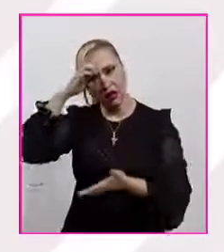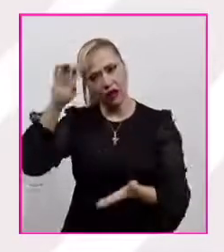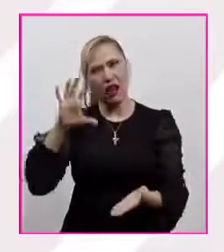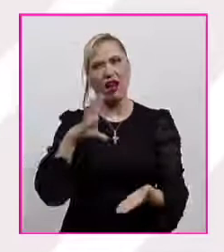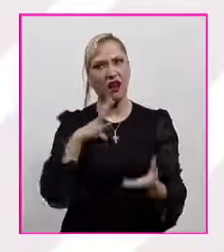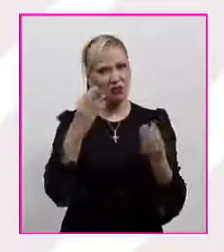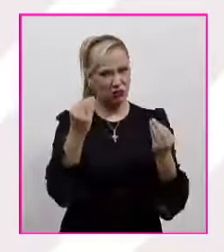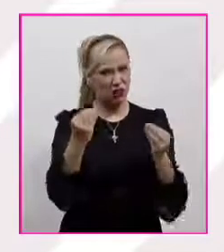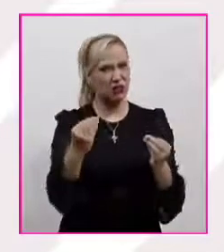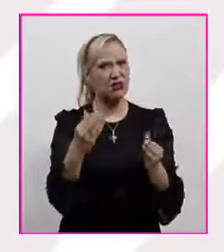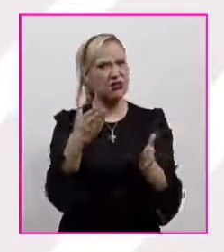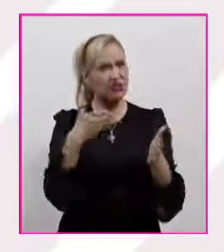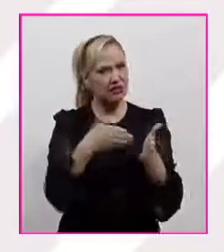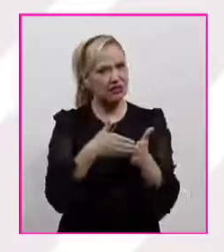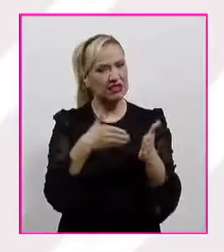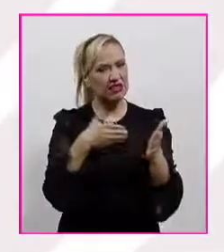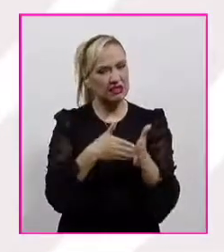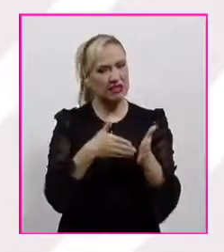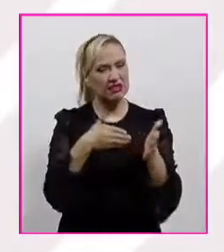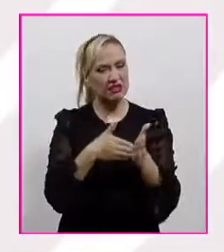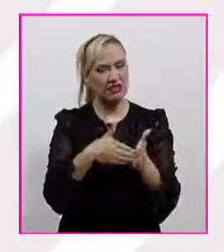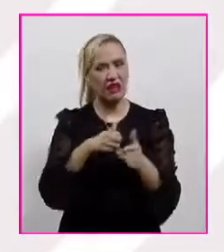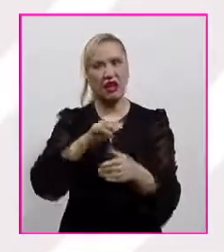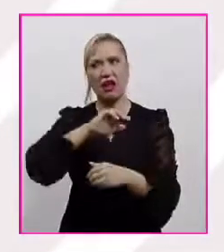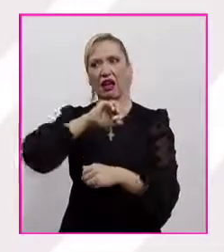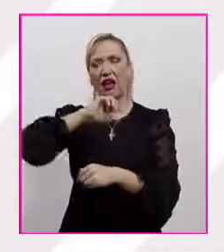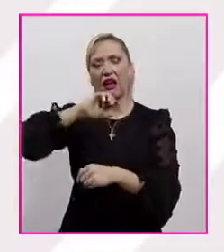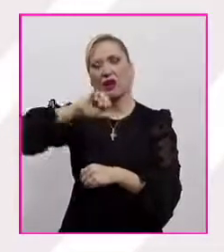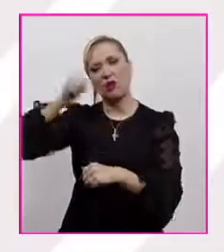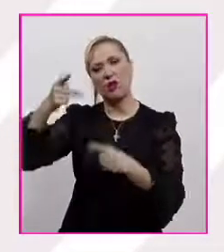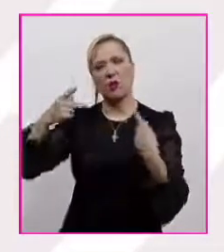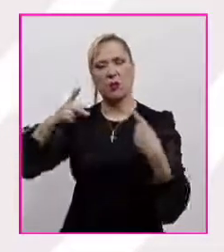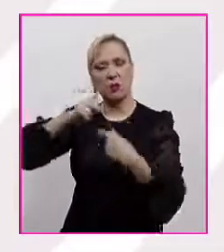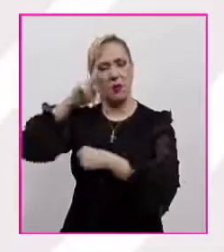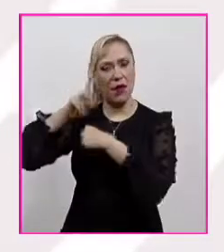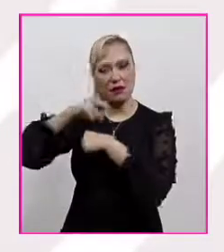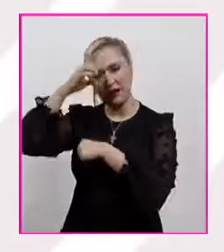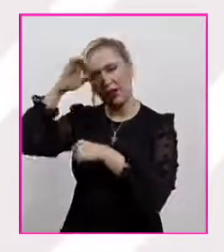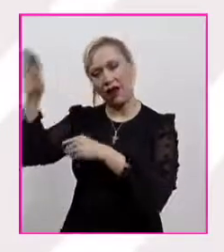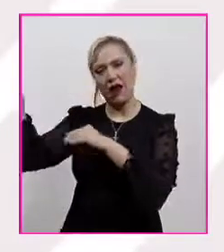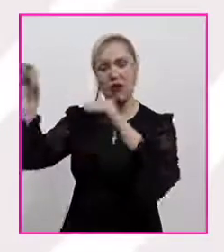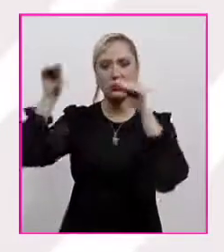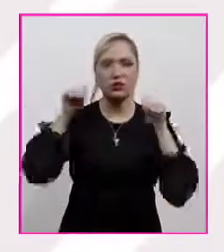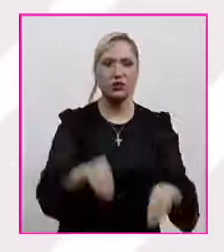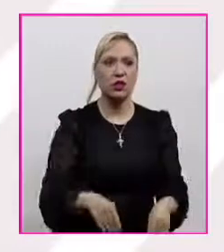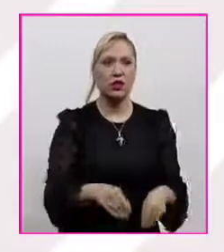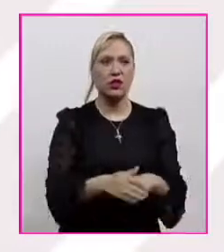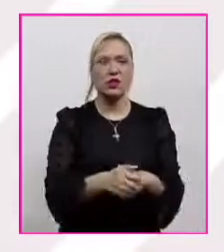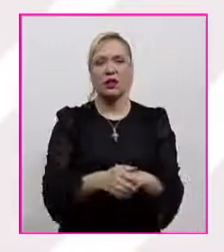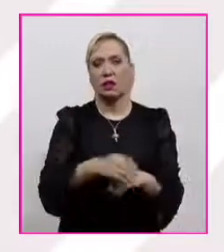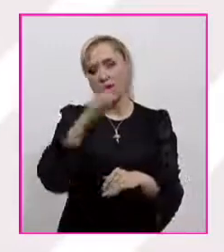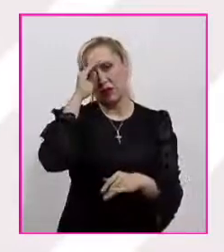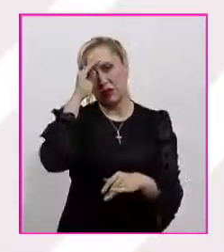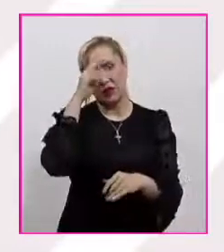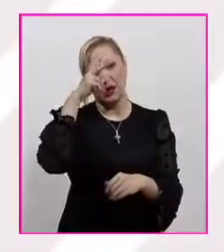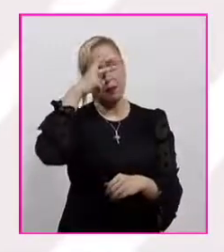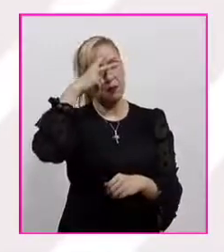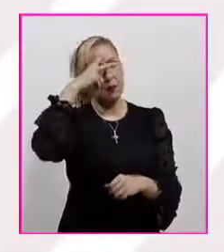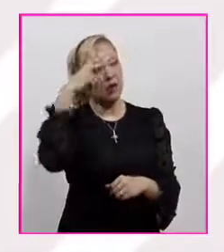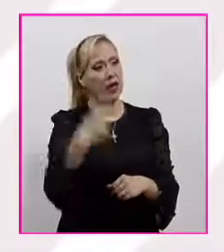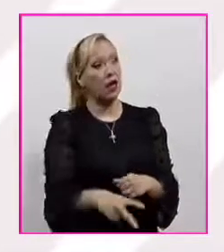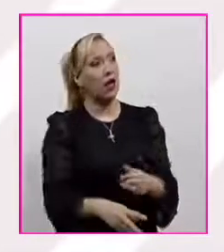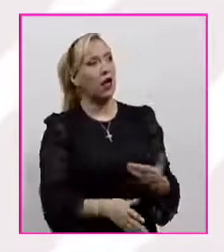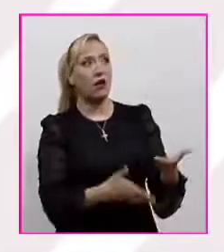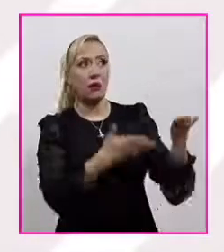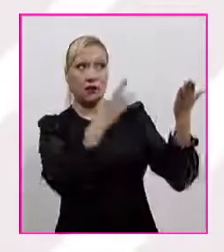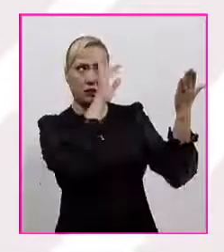de restricciones para las personas extranjeras y en México sigue existiendo esta idea de mexicanos de primera y mexicanos de segunda,